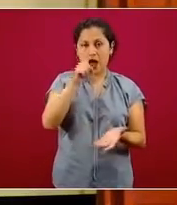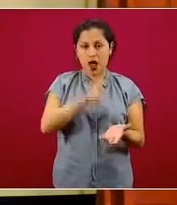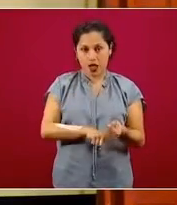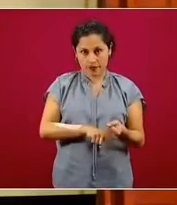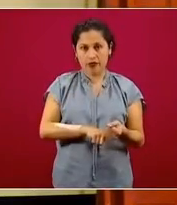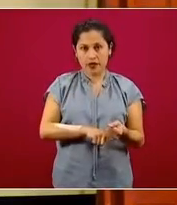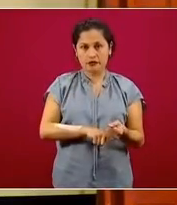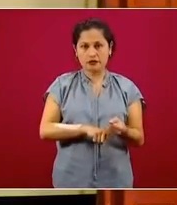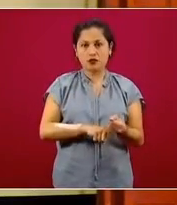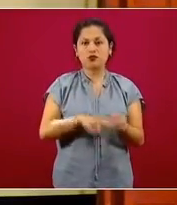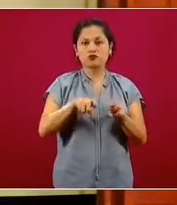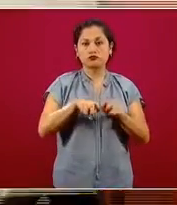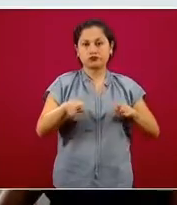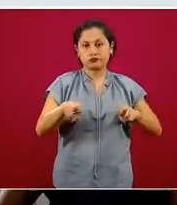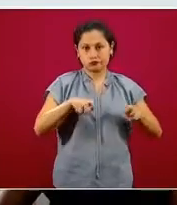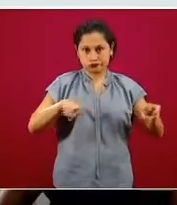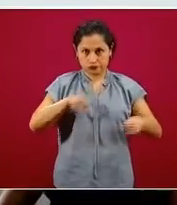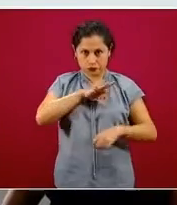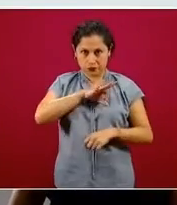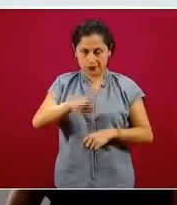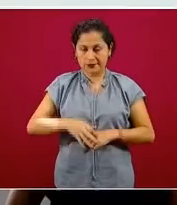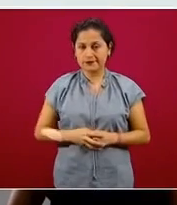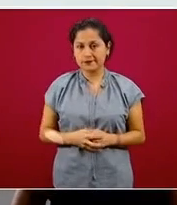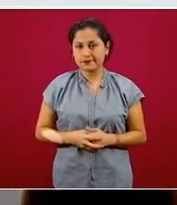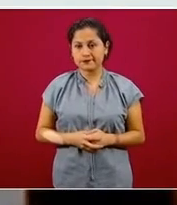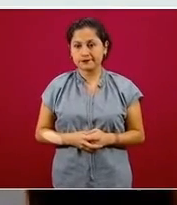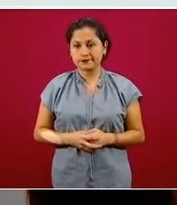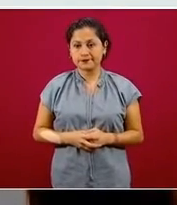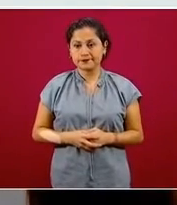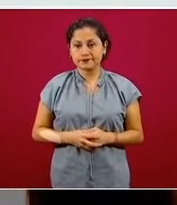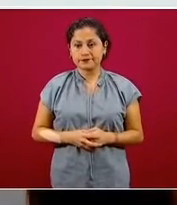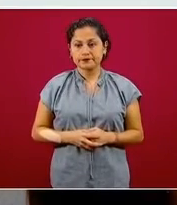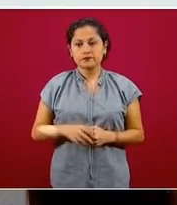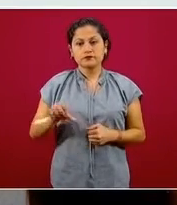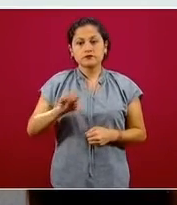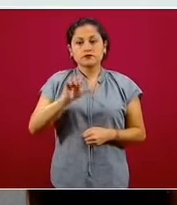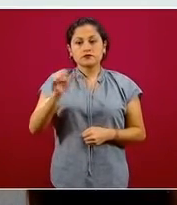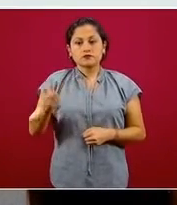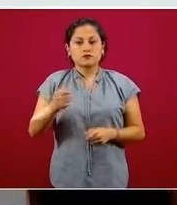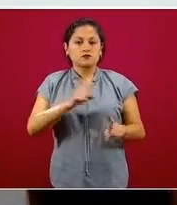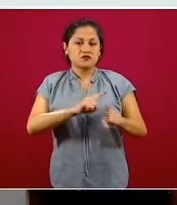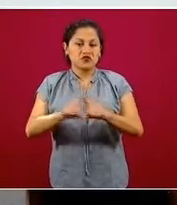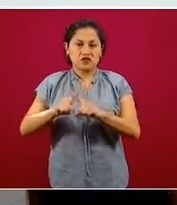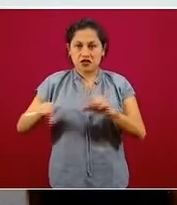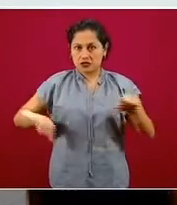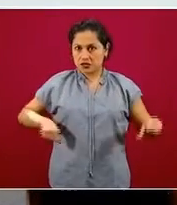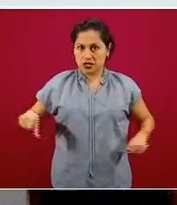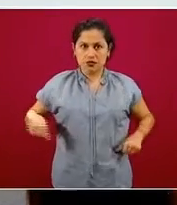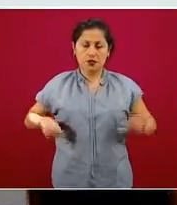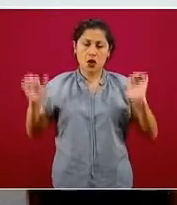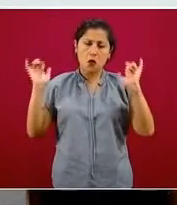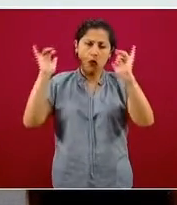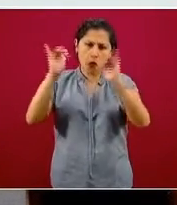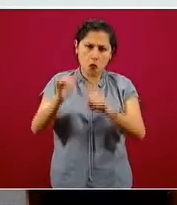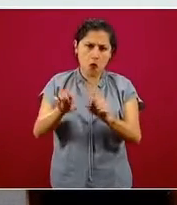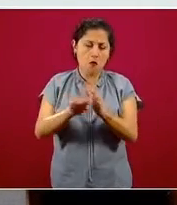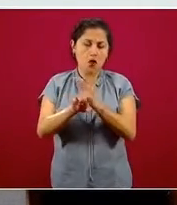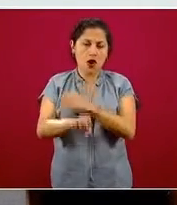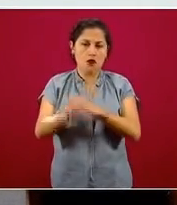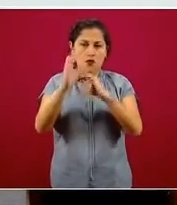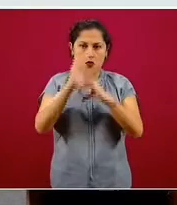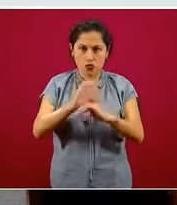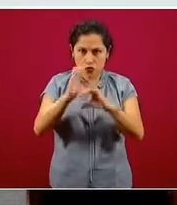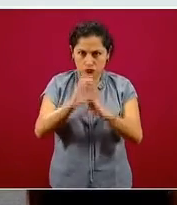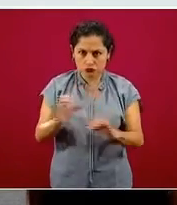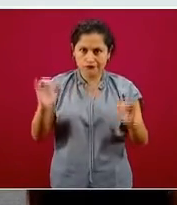siempre presente al interior. Y concentraciones masivas, como serían, por ejemplo, conciertos o similares,